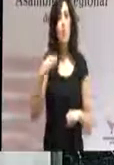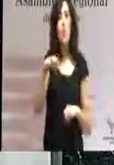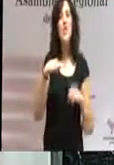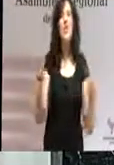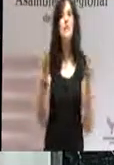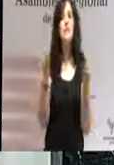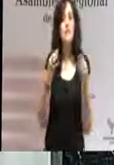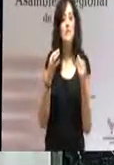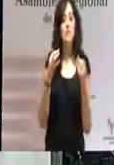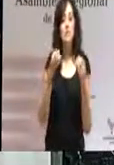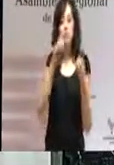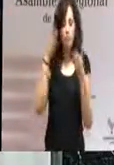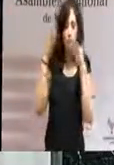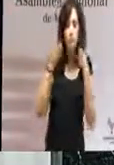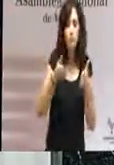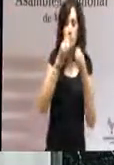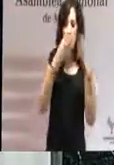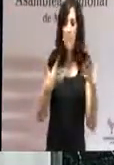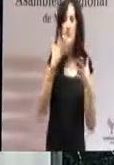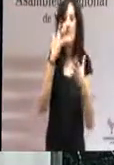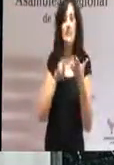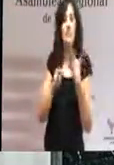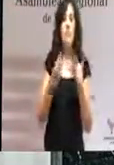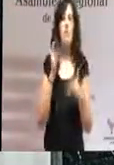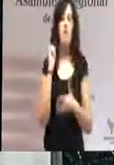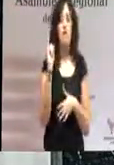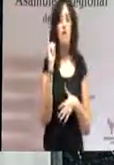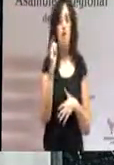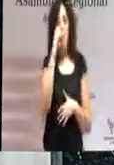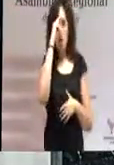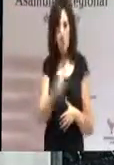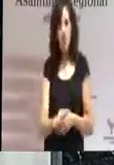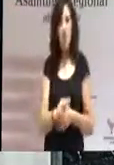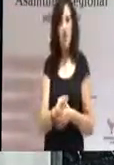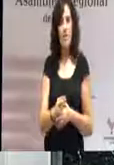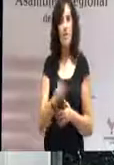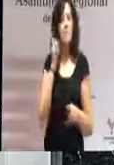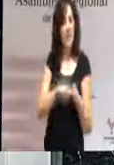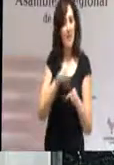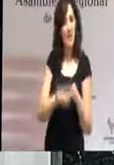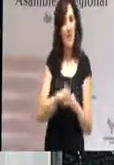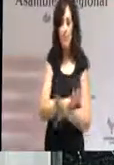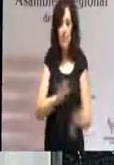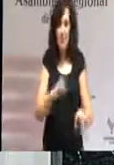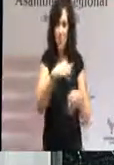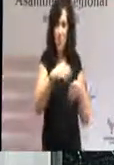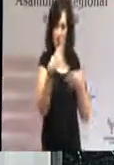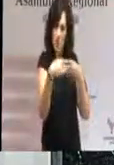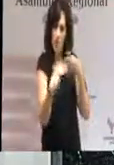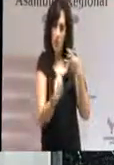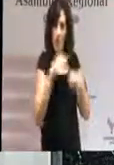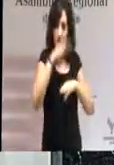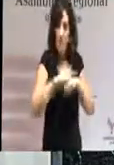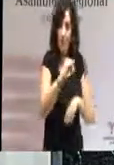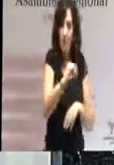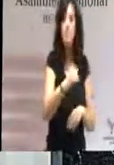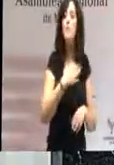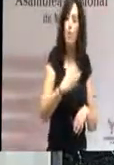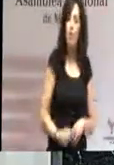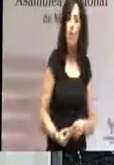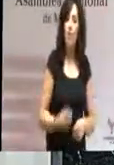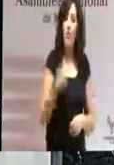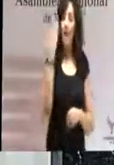rumbo, si existe transparencia, honestidad y participación. Solo le faltó un